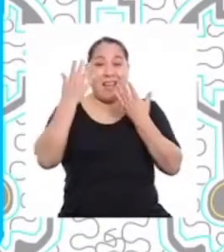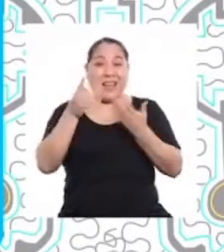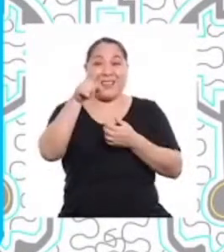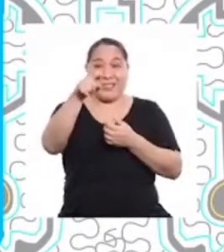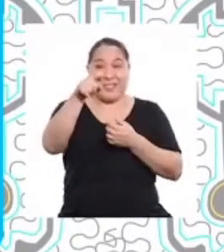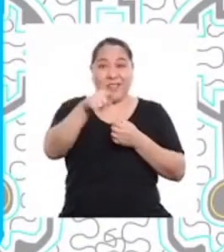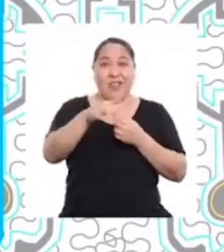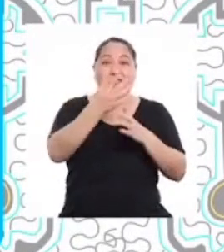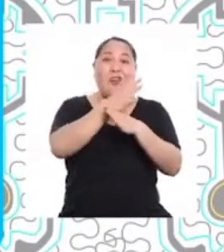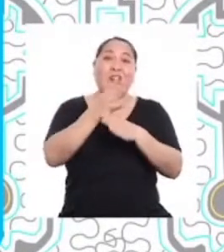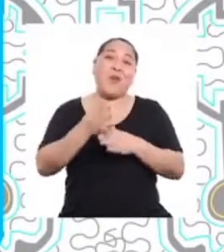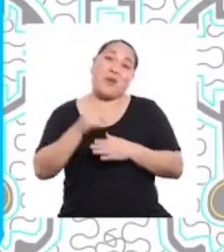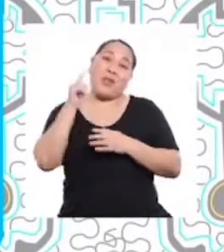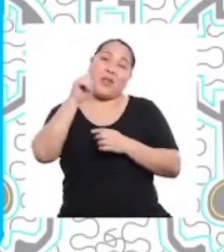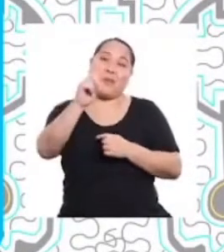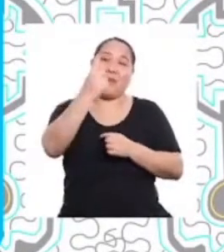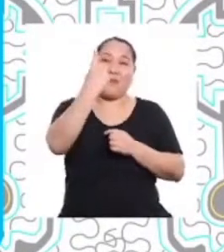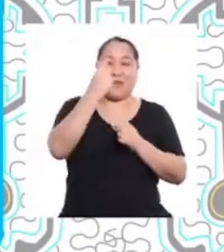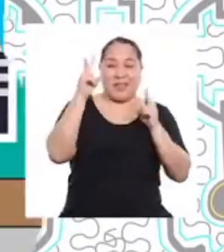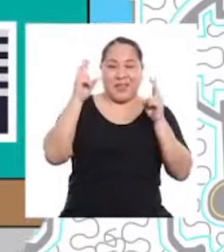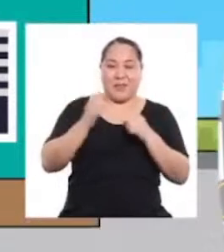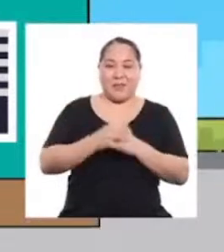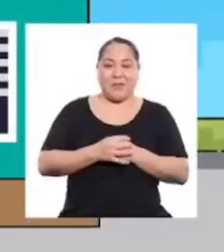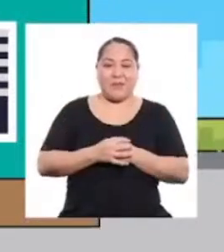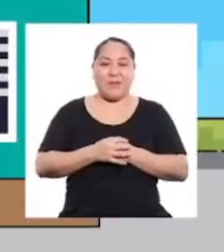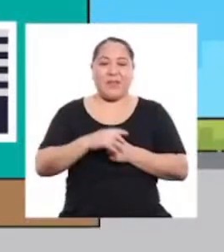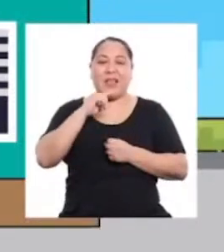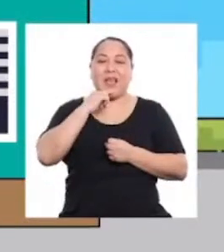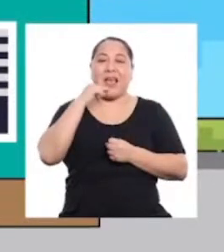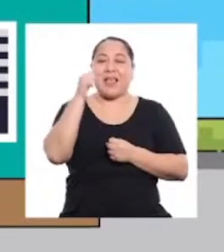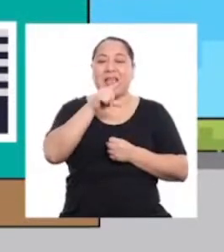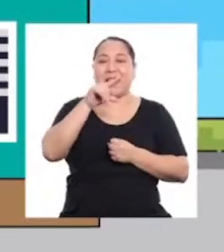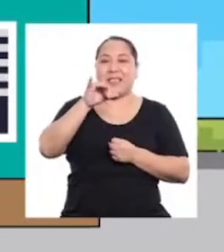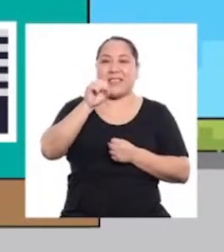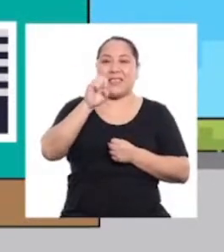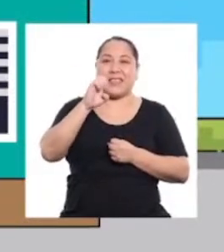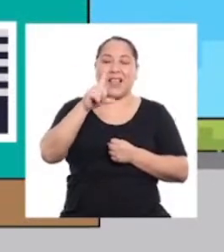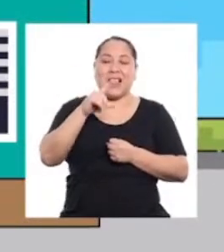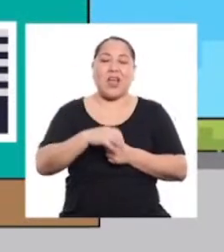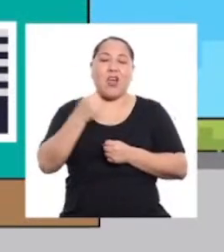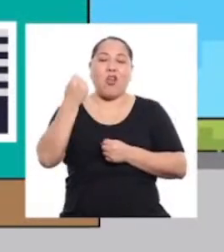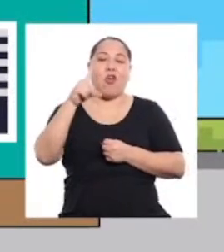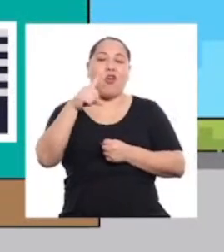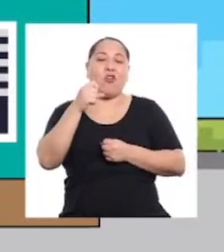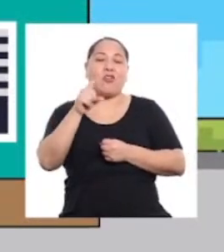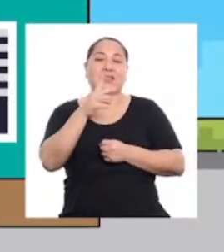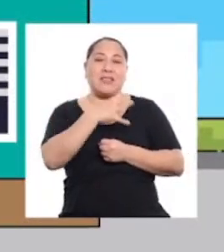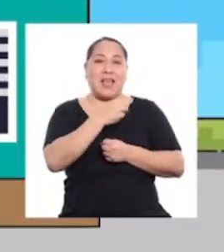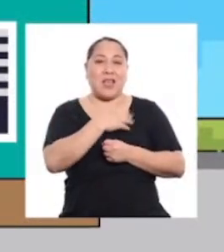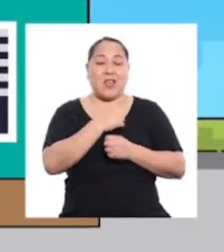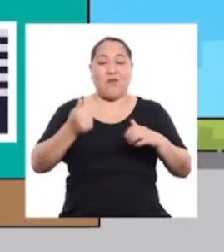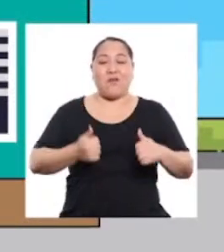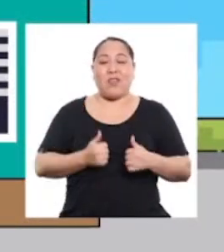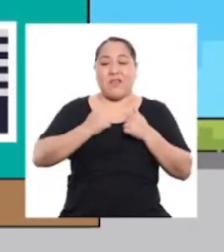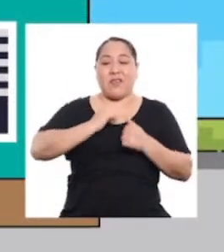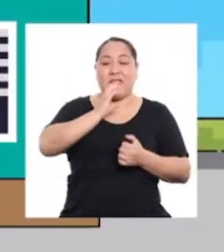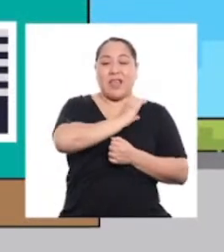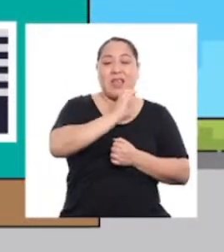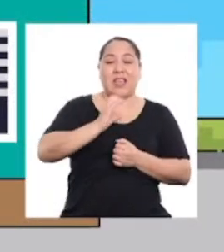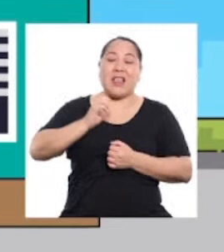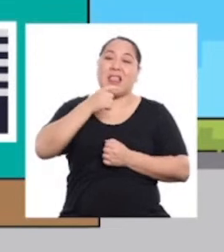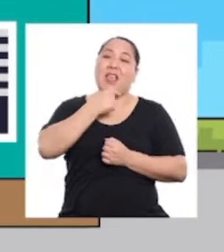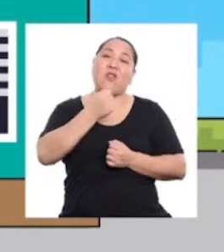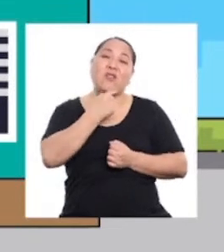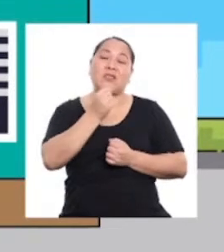Entonces, es tu turno de compartirnos el primer caso. Ella es Gisela, tiene 11 años y vive en el Callao. A ella